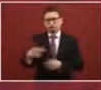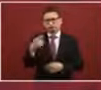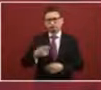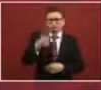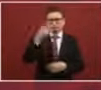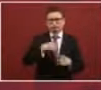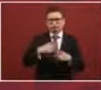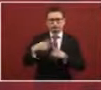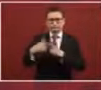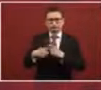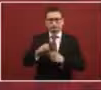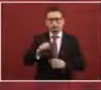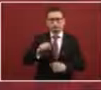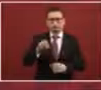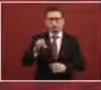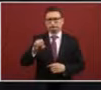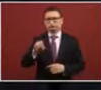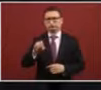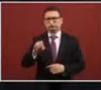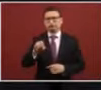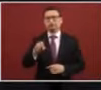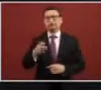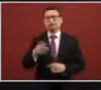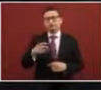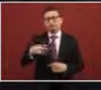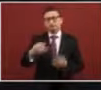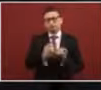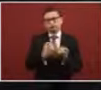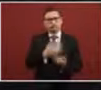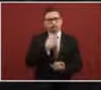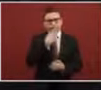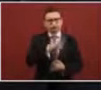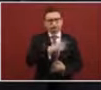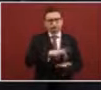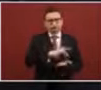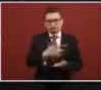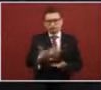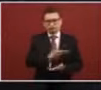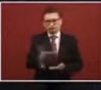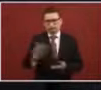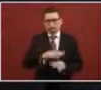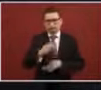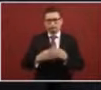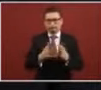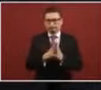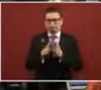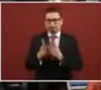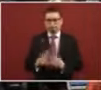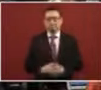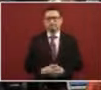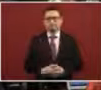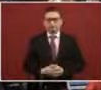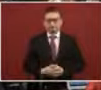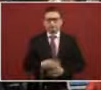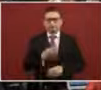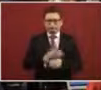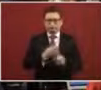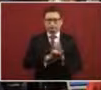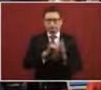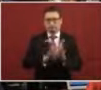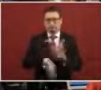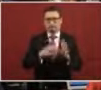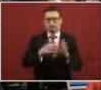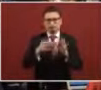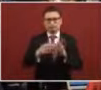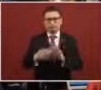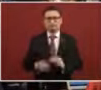y el SAE muestra su agradecimiento a todos los participantes y a la ciudadanía en general. Les voy a dar unos ejemplos de